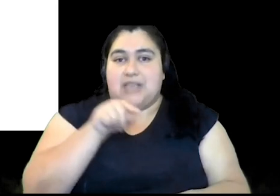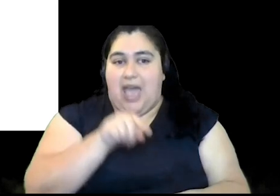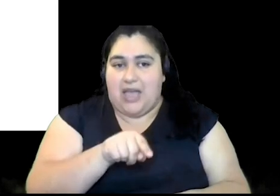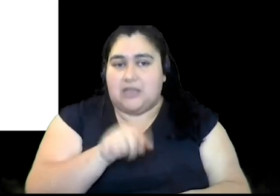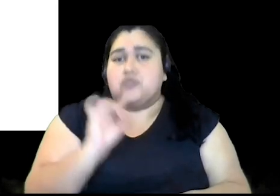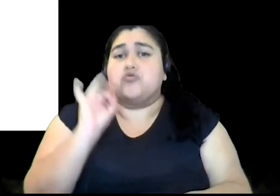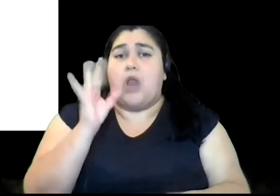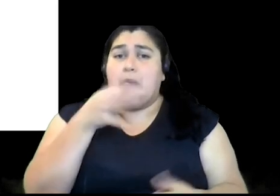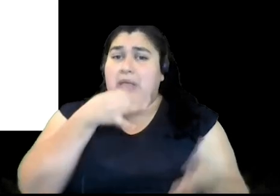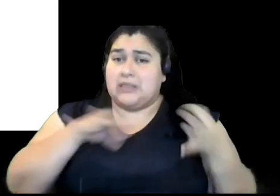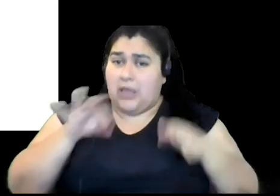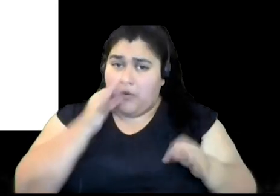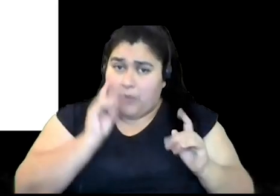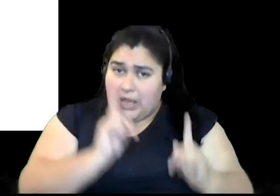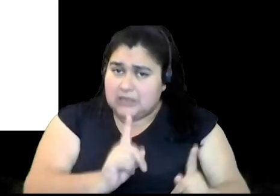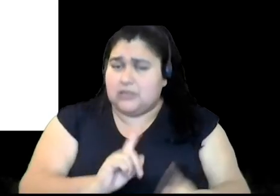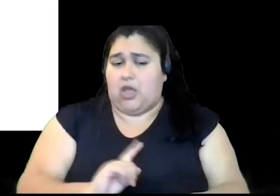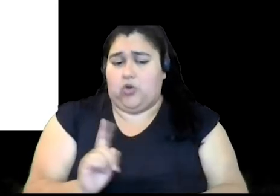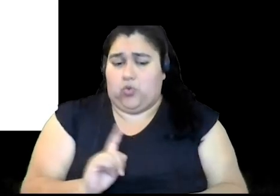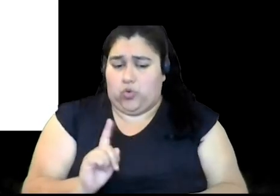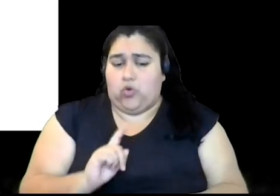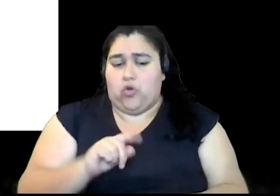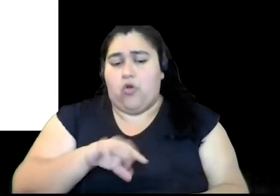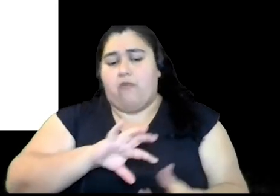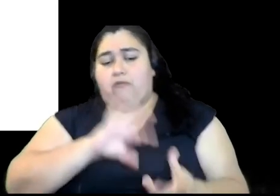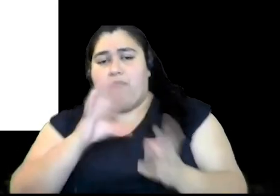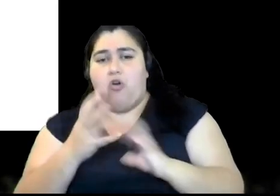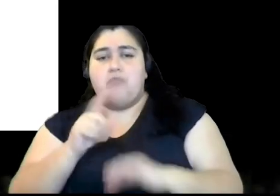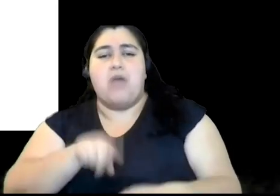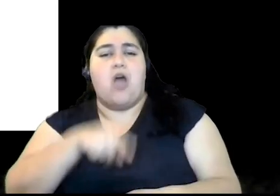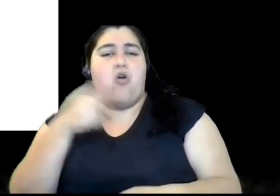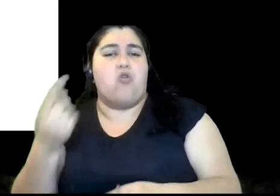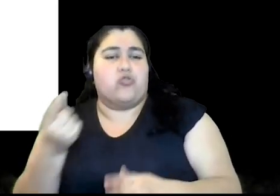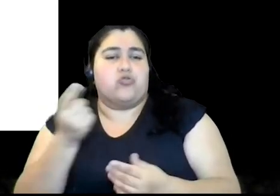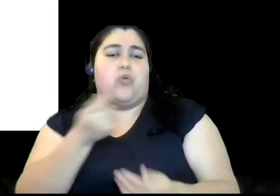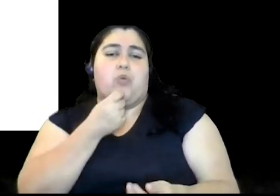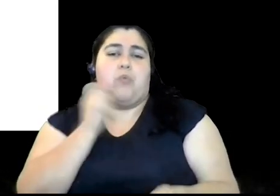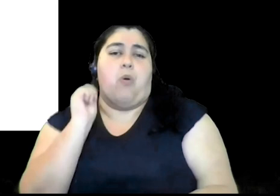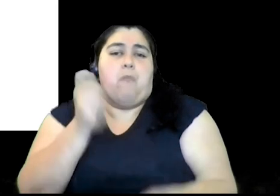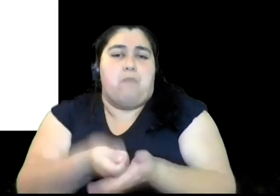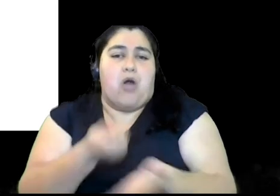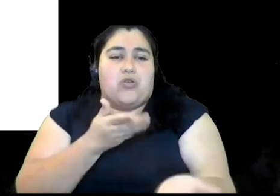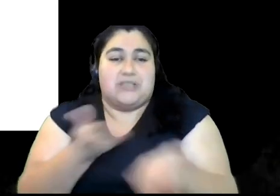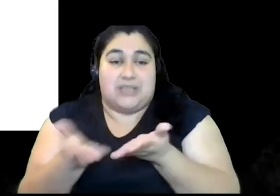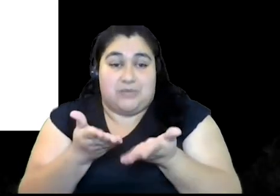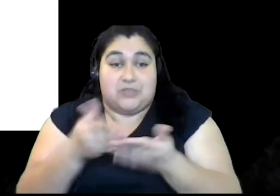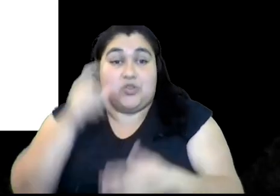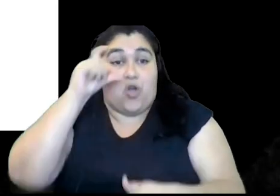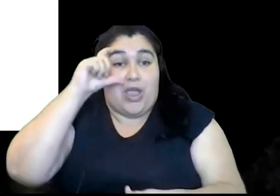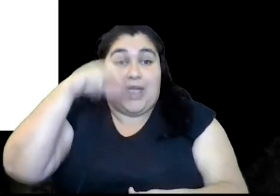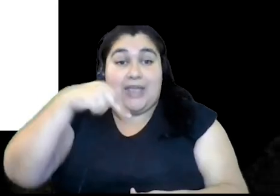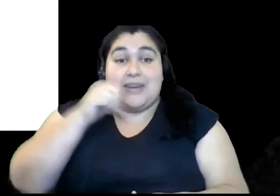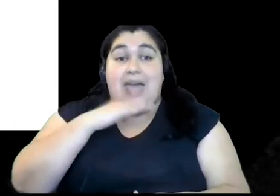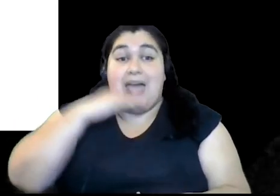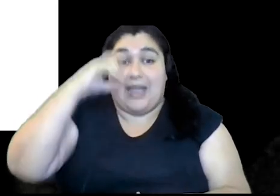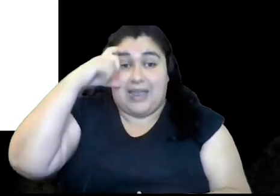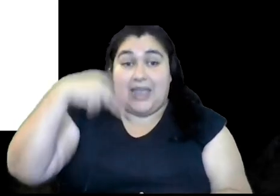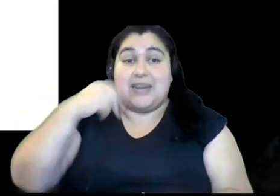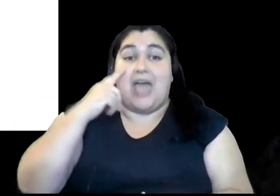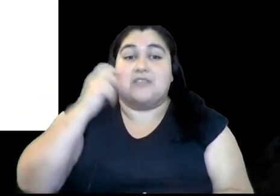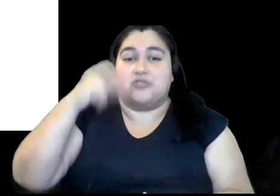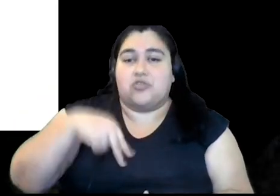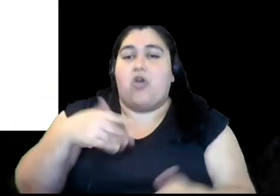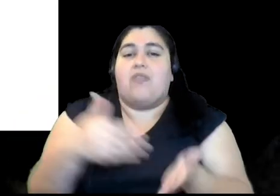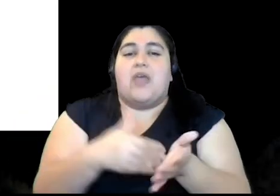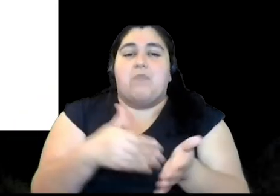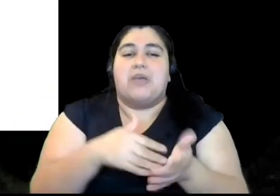la venta. Puedo haberlo entregado en pago de un servicio. Entonces, la enajenación de los activos